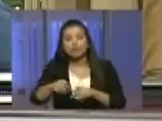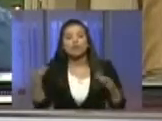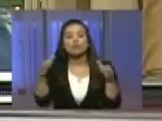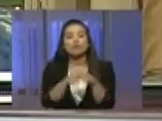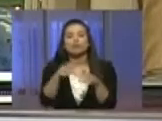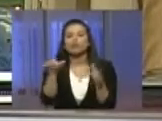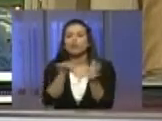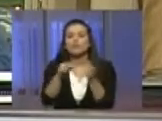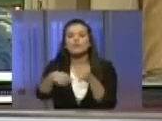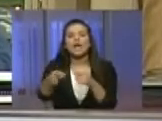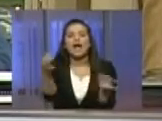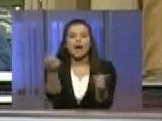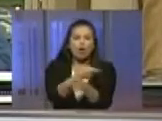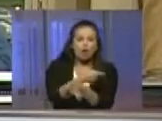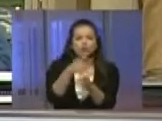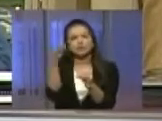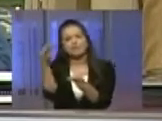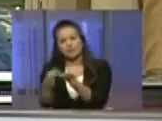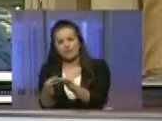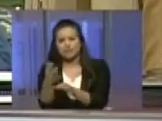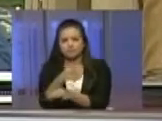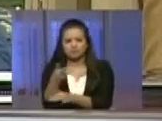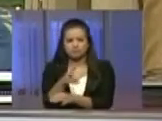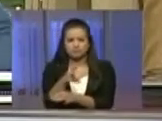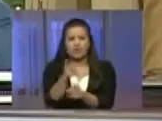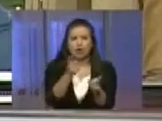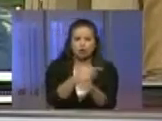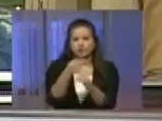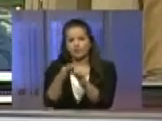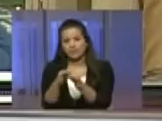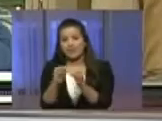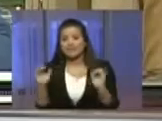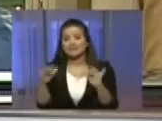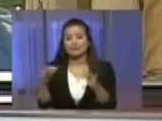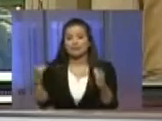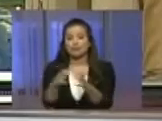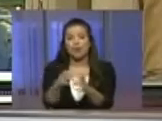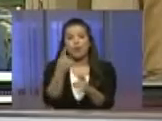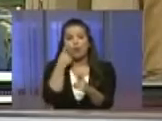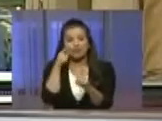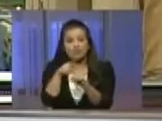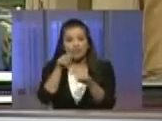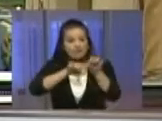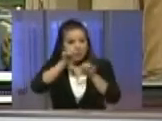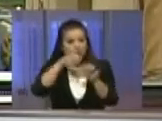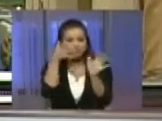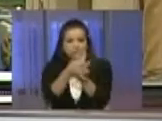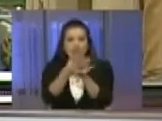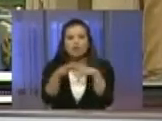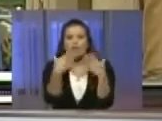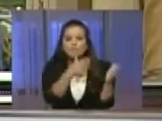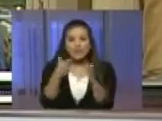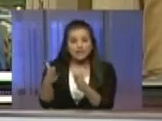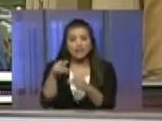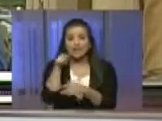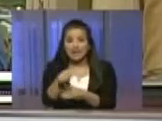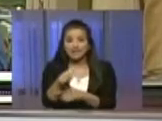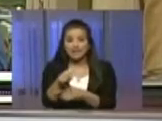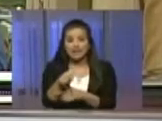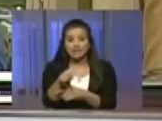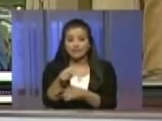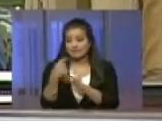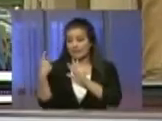el septiembre para revisar relanzar los planes que nos permitió Este primer